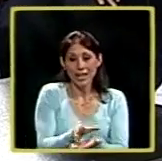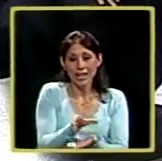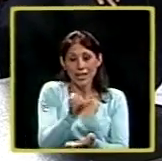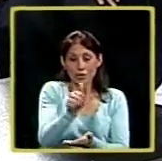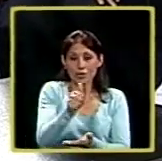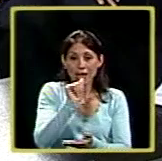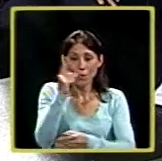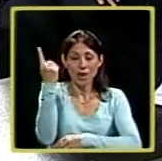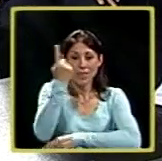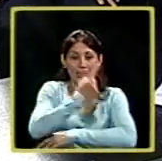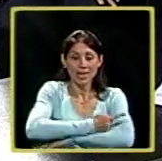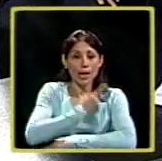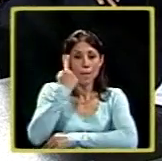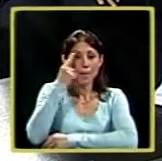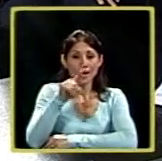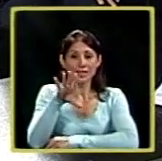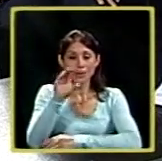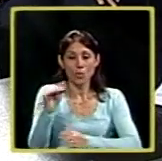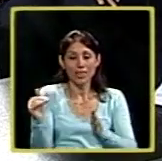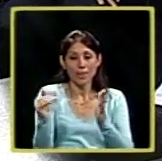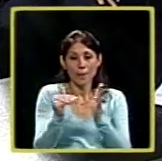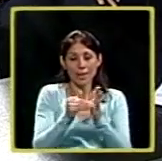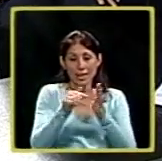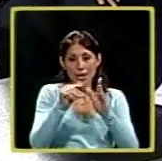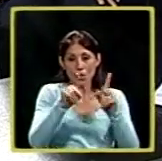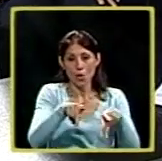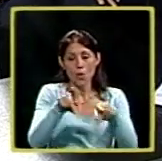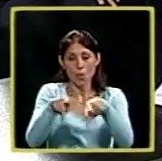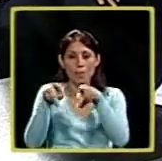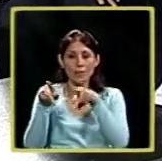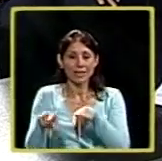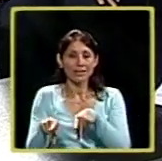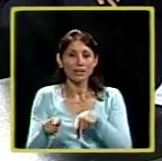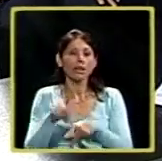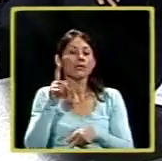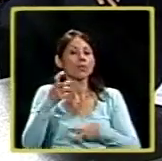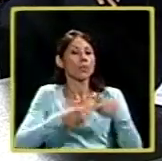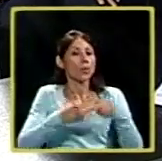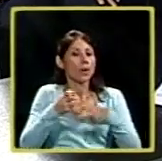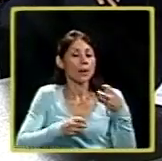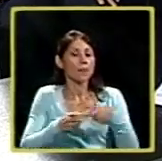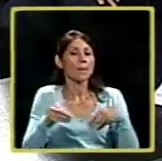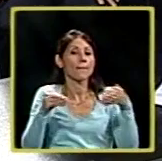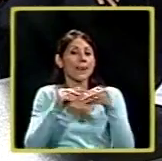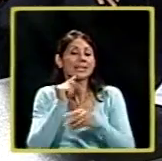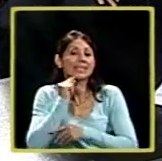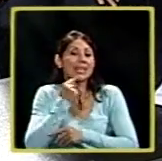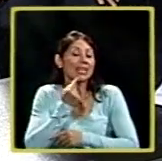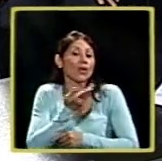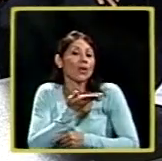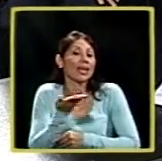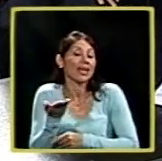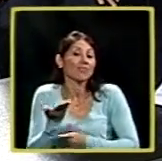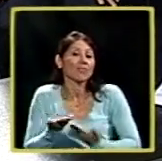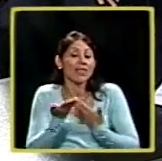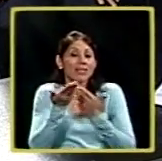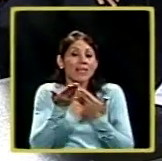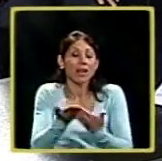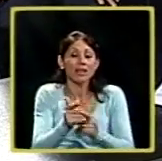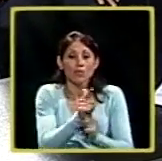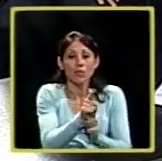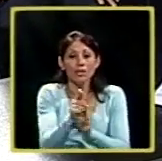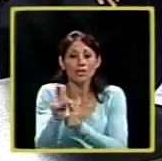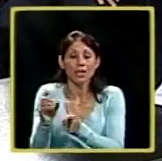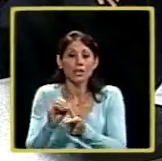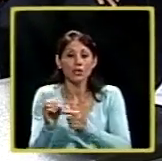se volvió un problema de aprovisionamiento más serio que ponerles proyectiles o bombas, porque esas se pueden guardar, en